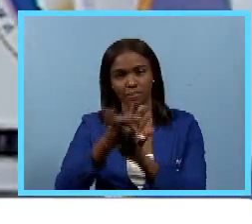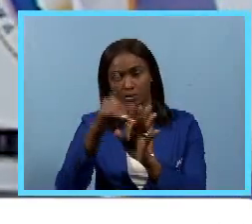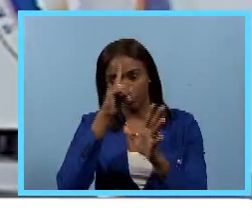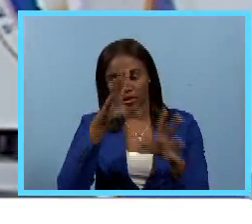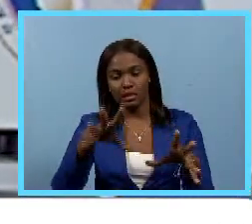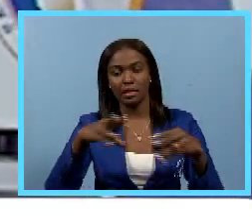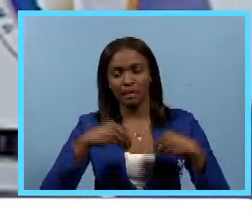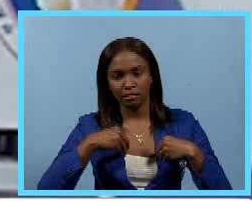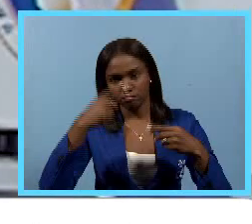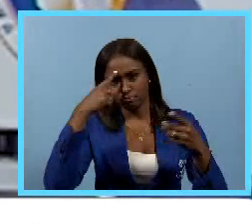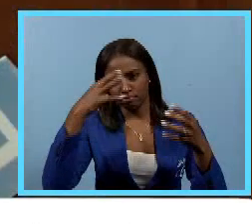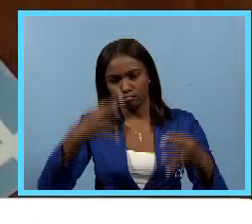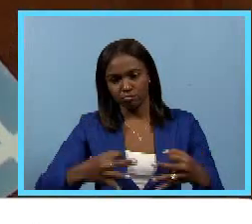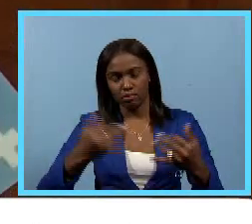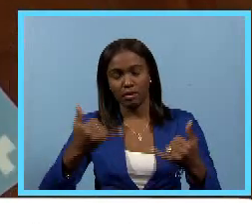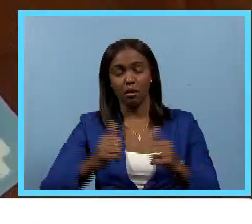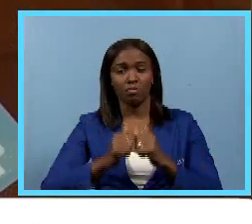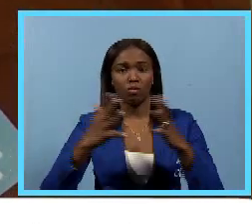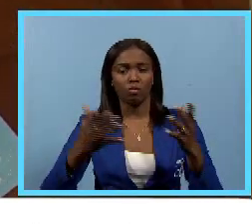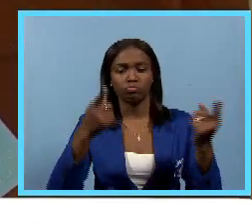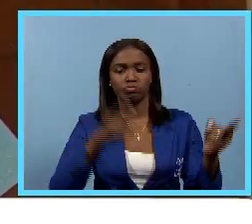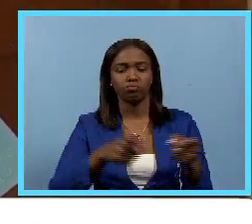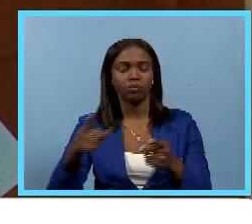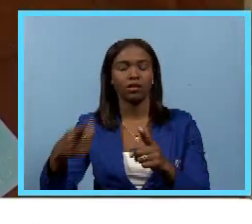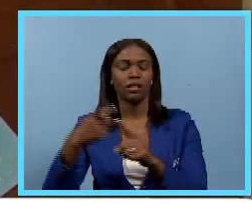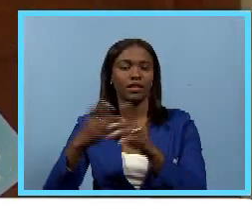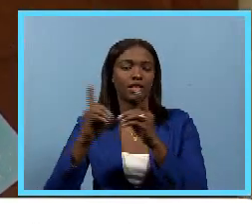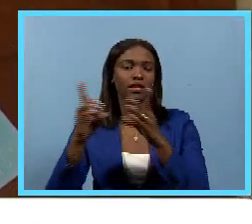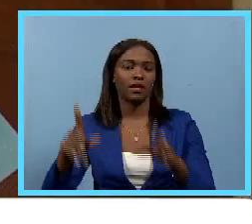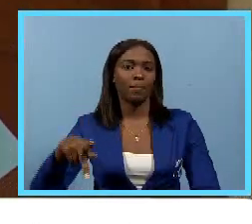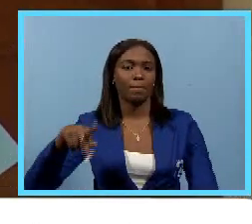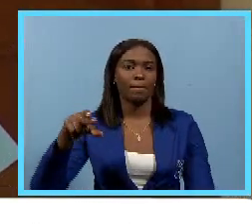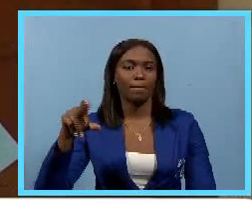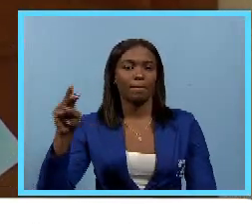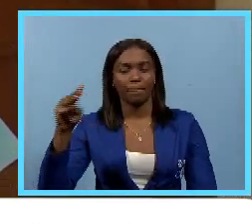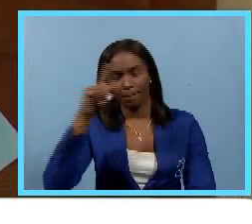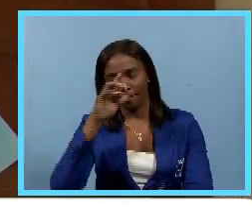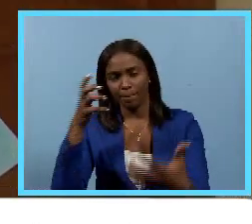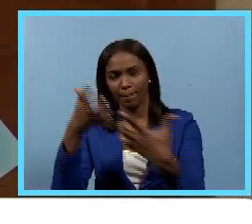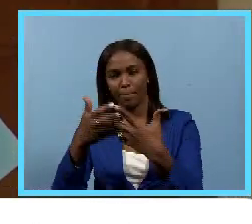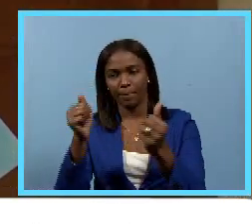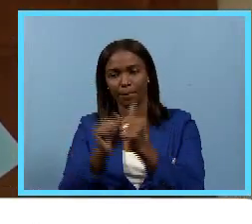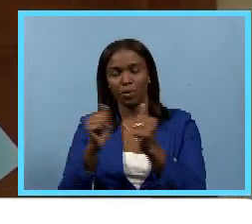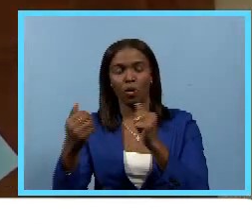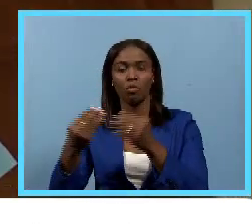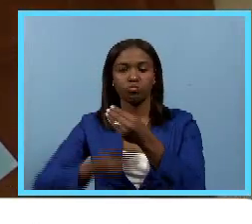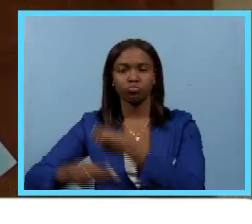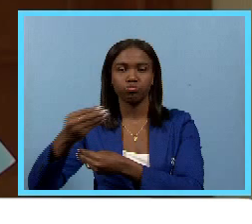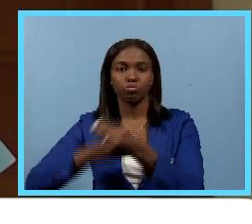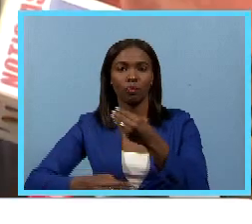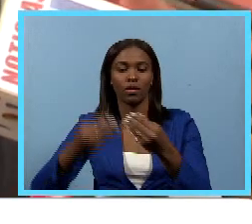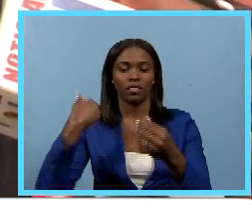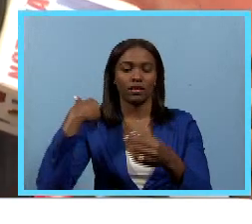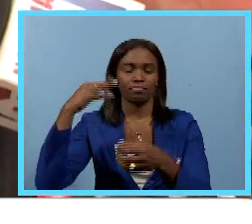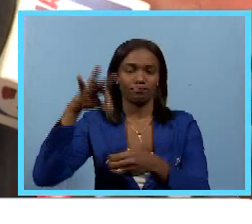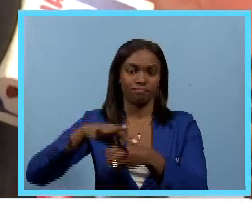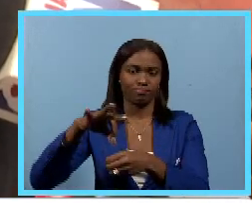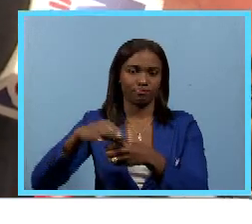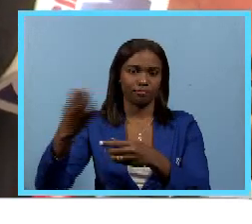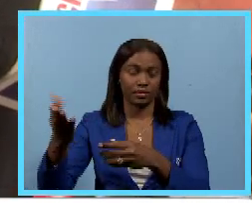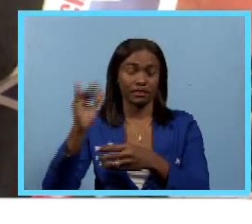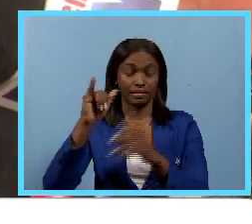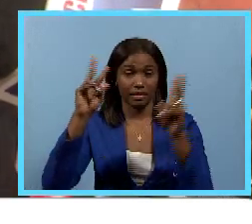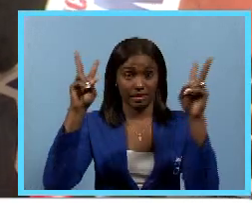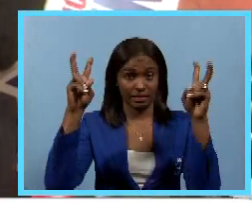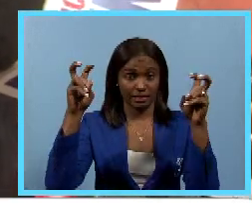acogerse a la decisión de las altas instancias de la dirección del PRM con relación a las reservas de candidaturas. Es un